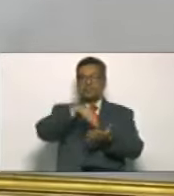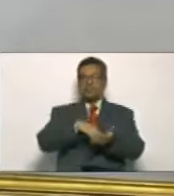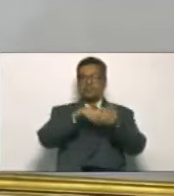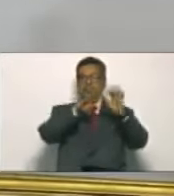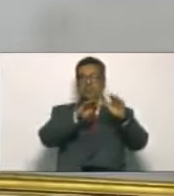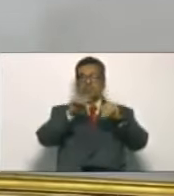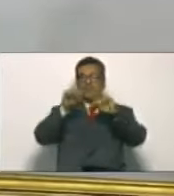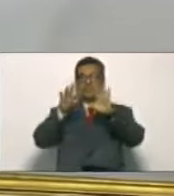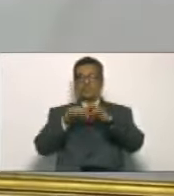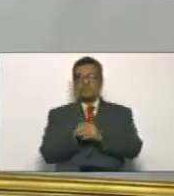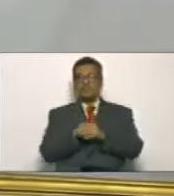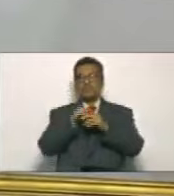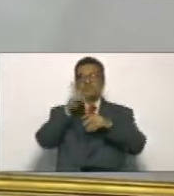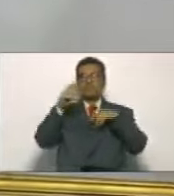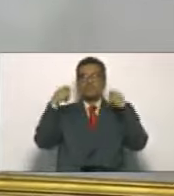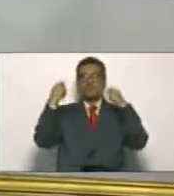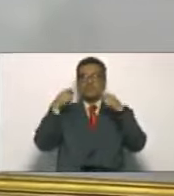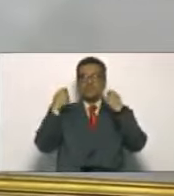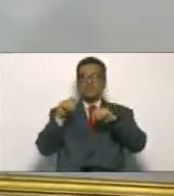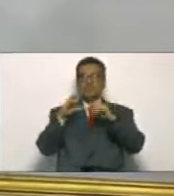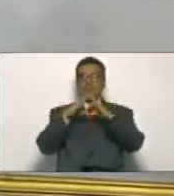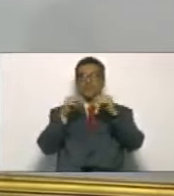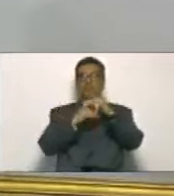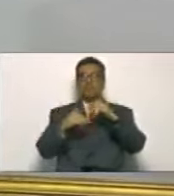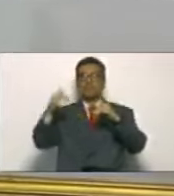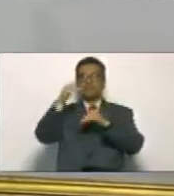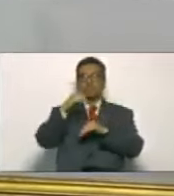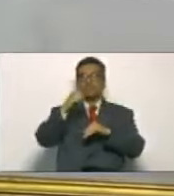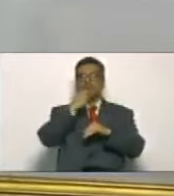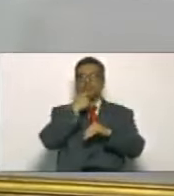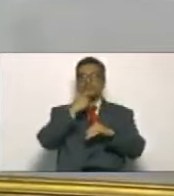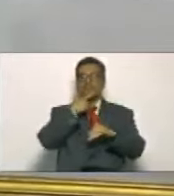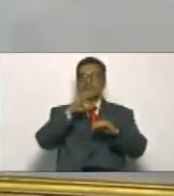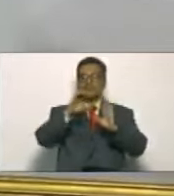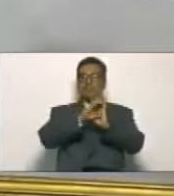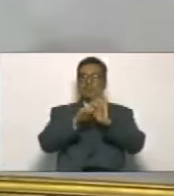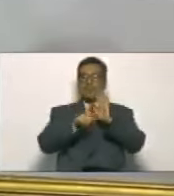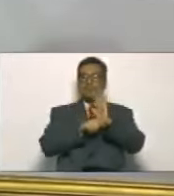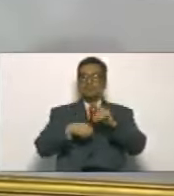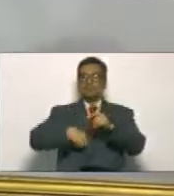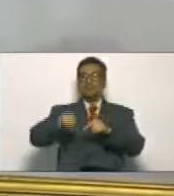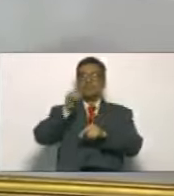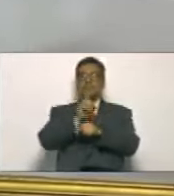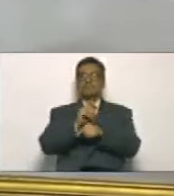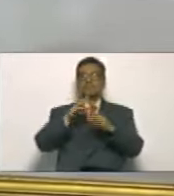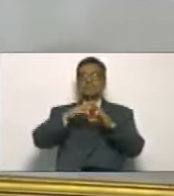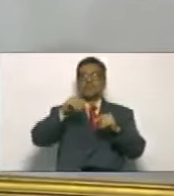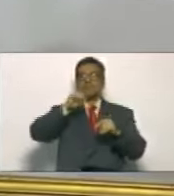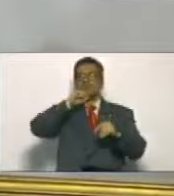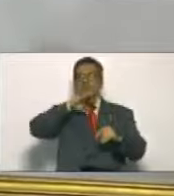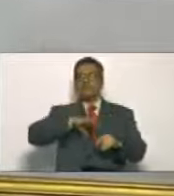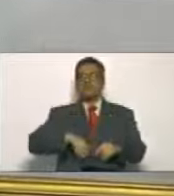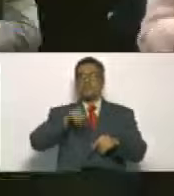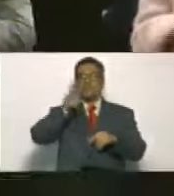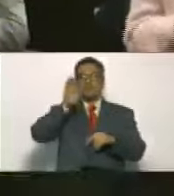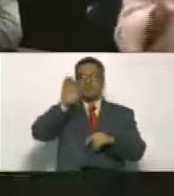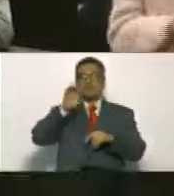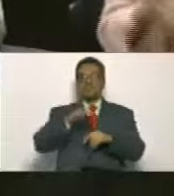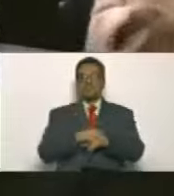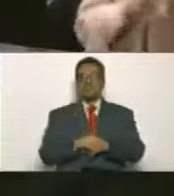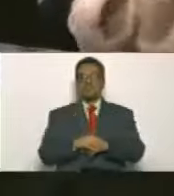febrero de 1999, celebramos por todo lo alto esta hermosa constitución, la única en la historia de la